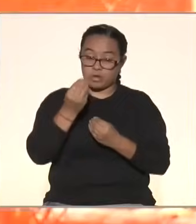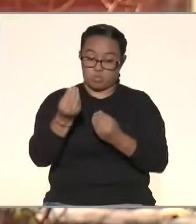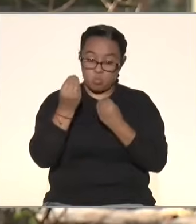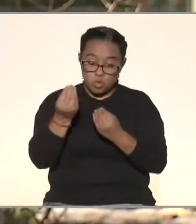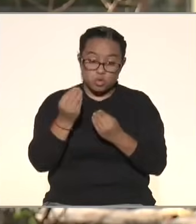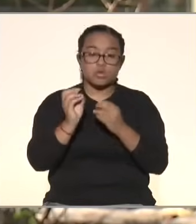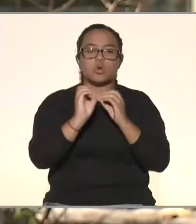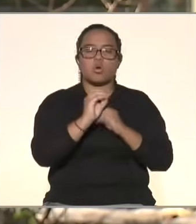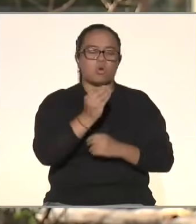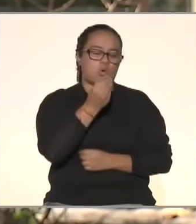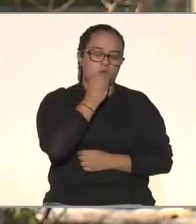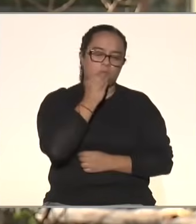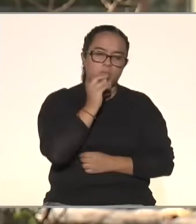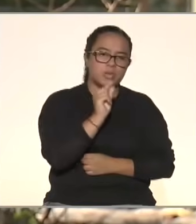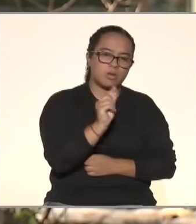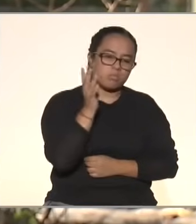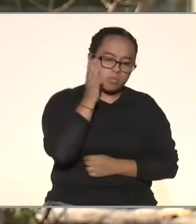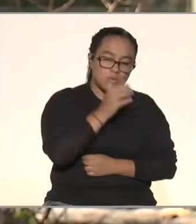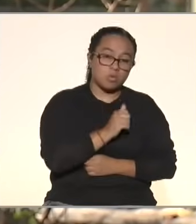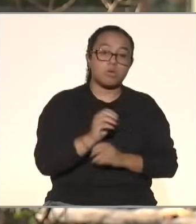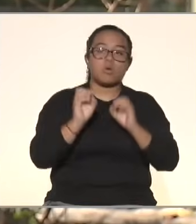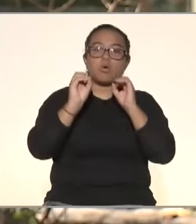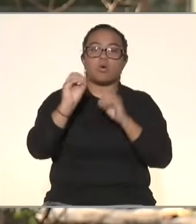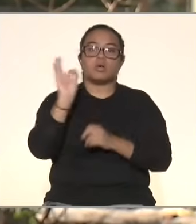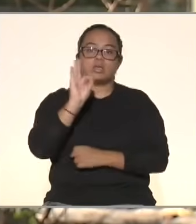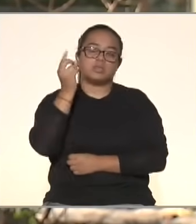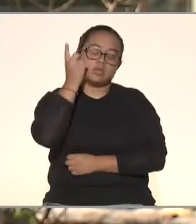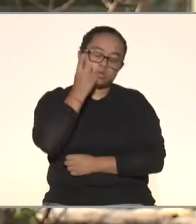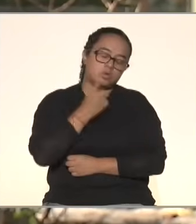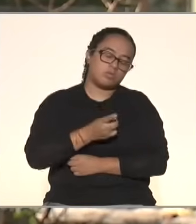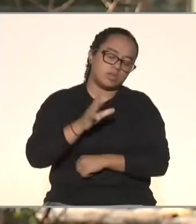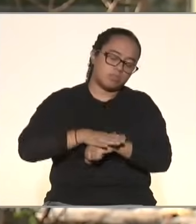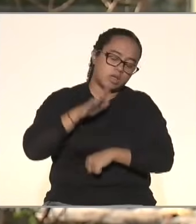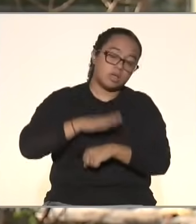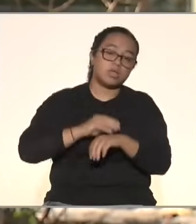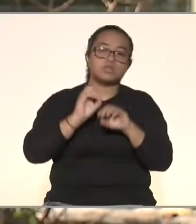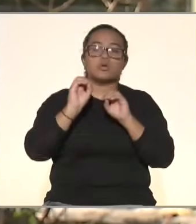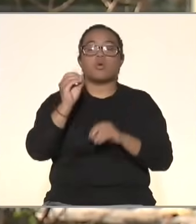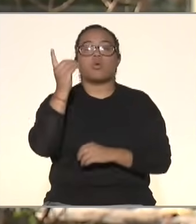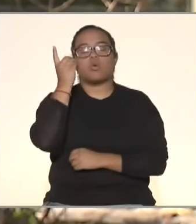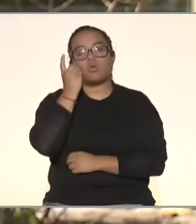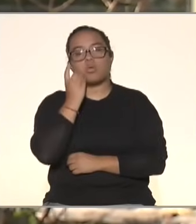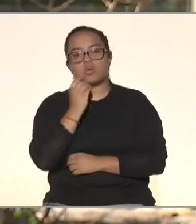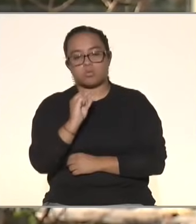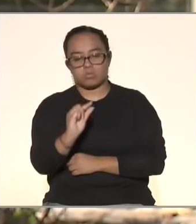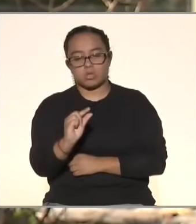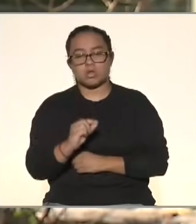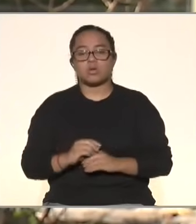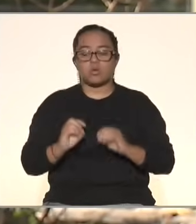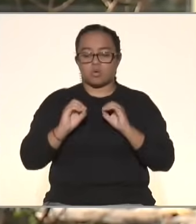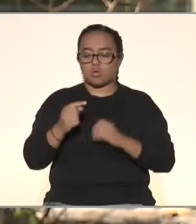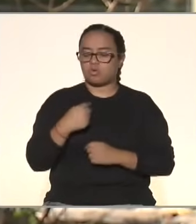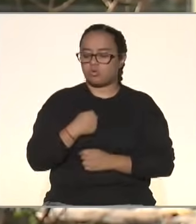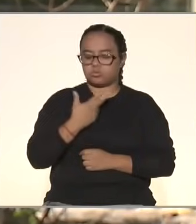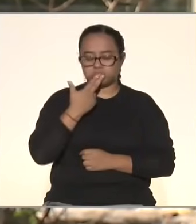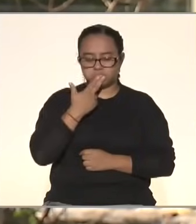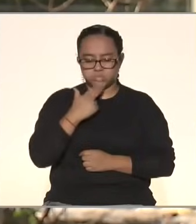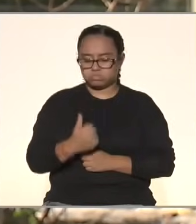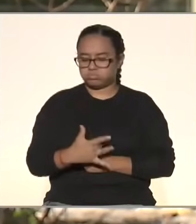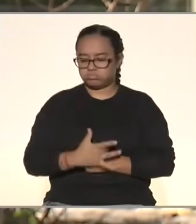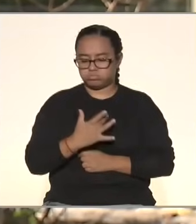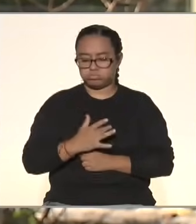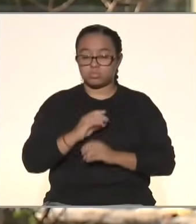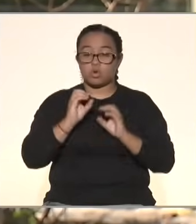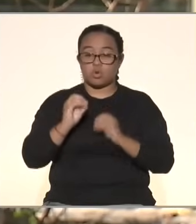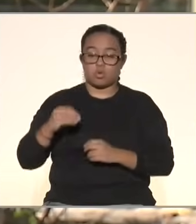poco, alteraciones del sueño, ya sea que duerman mucho, duerman poco, sentimientos de inutilidad, sentimientos de